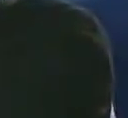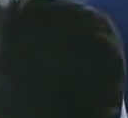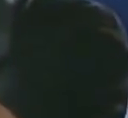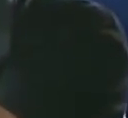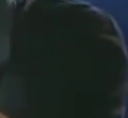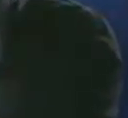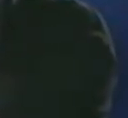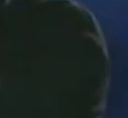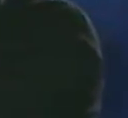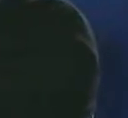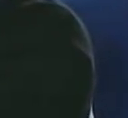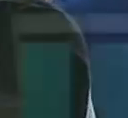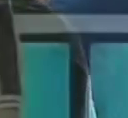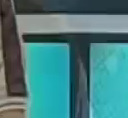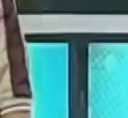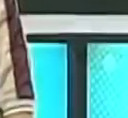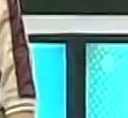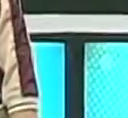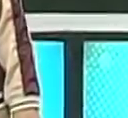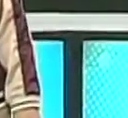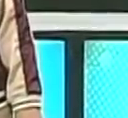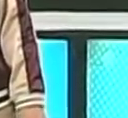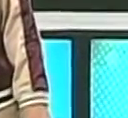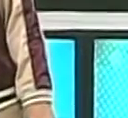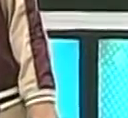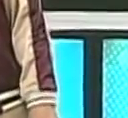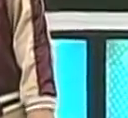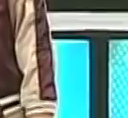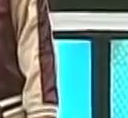Venezuela, en revolución nació el amor.